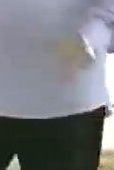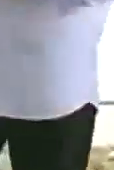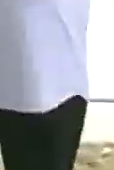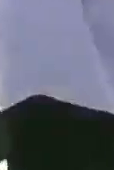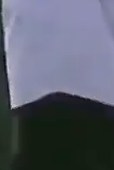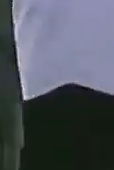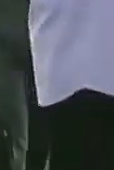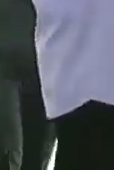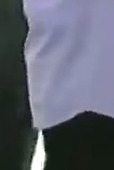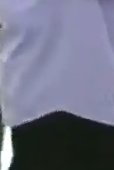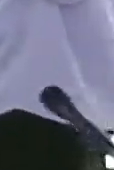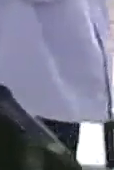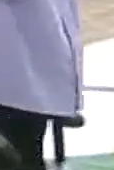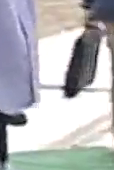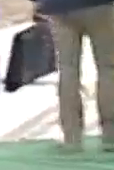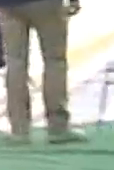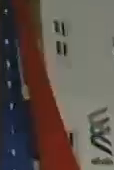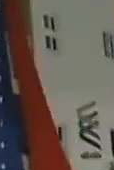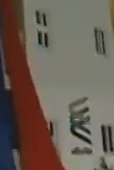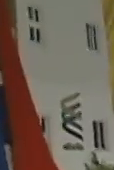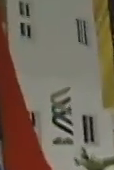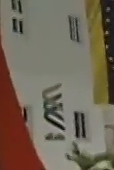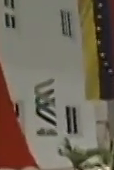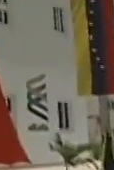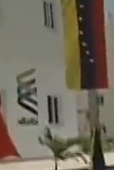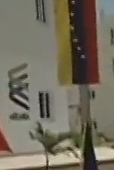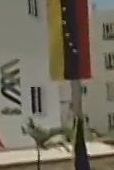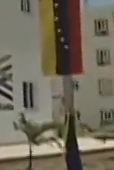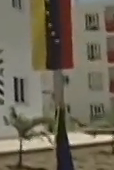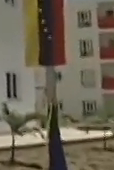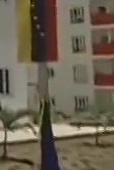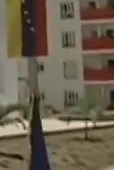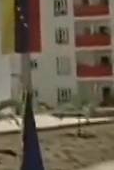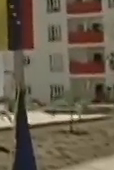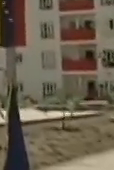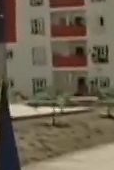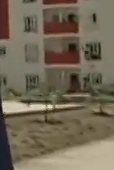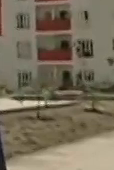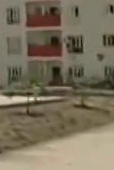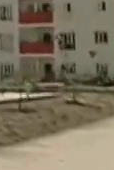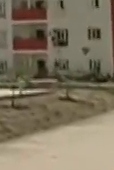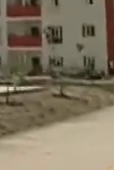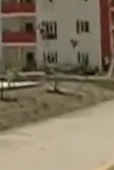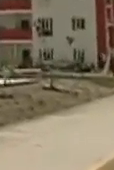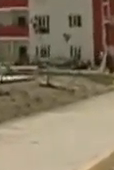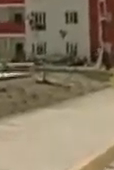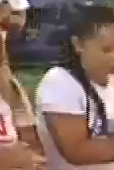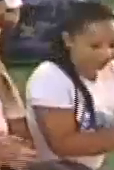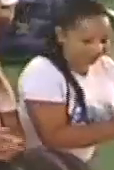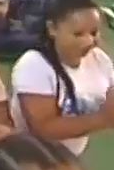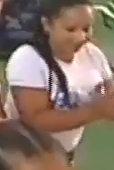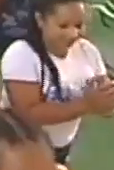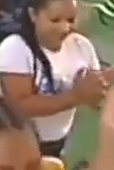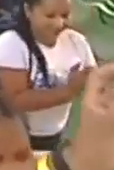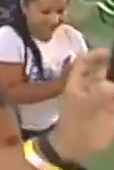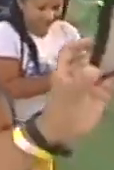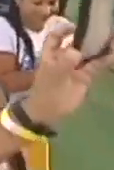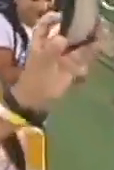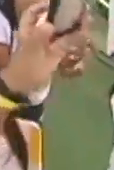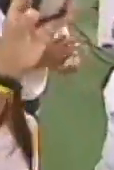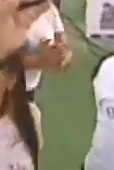estado Miranda. En este momento saluda también a todos los presentes. El jefe de Estado ha dicho y ha reiterado la necesidad de